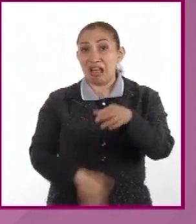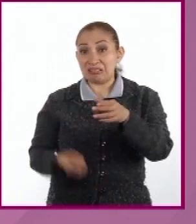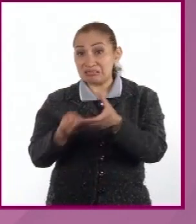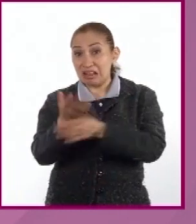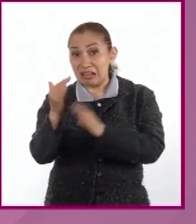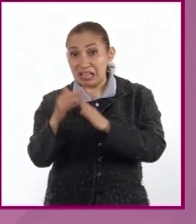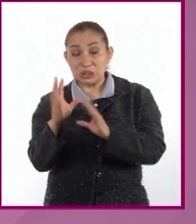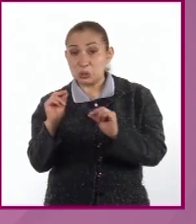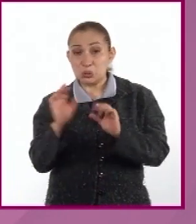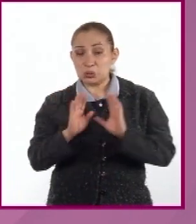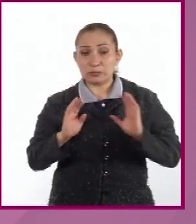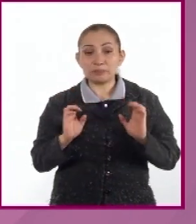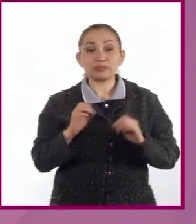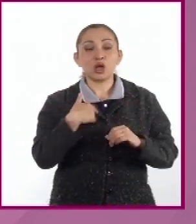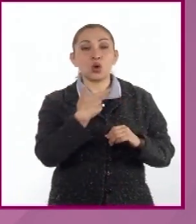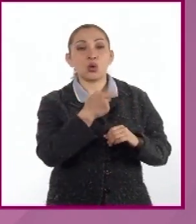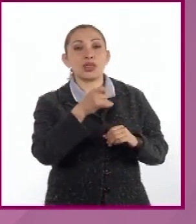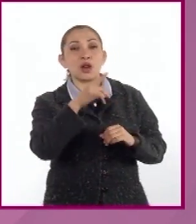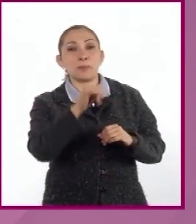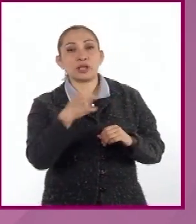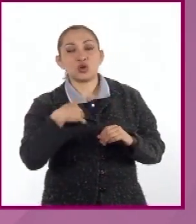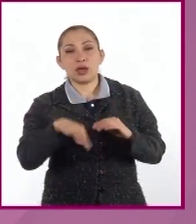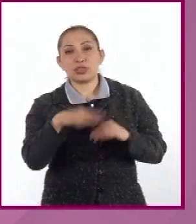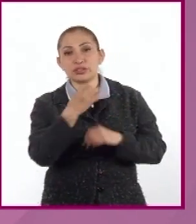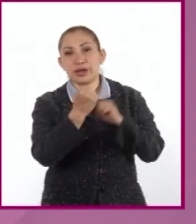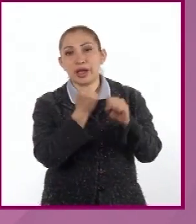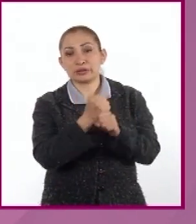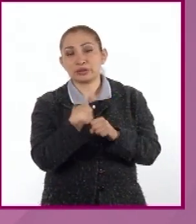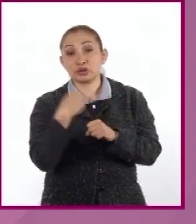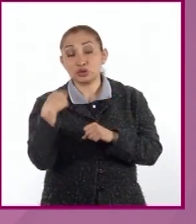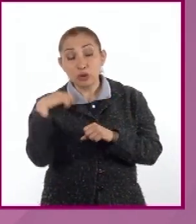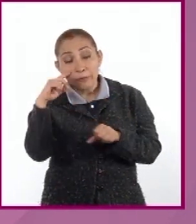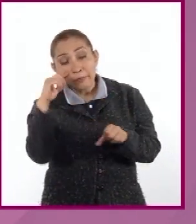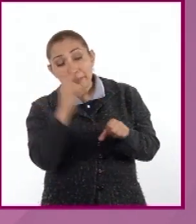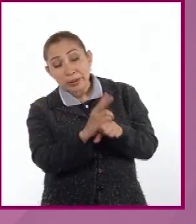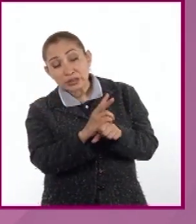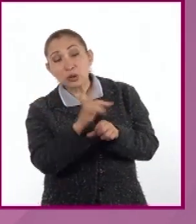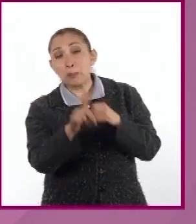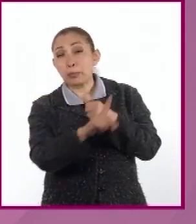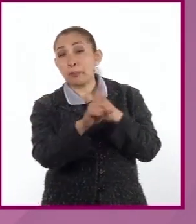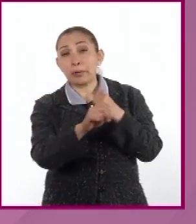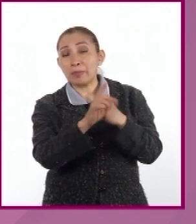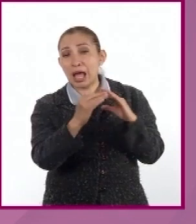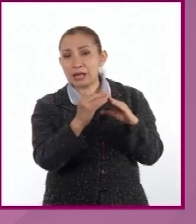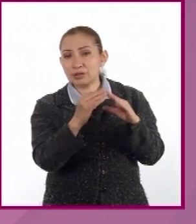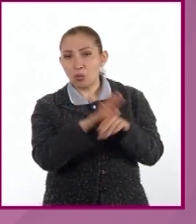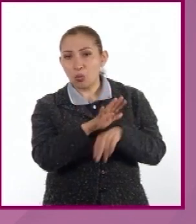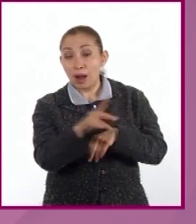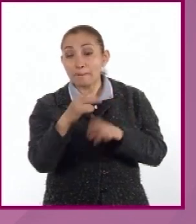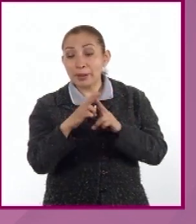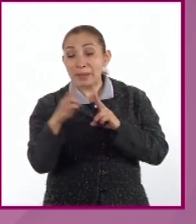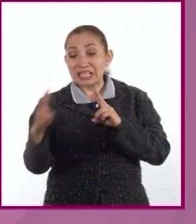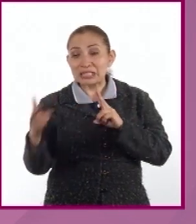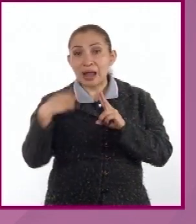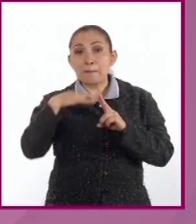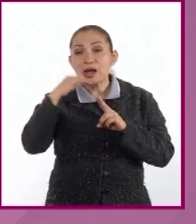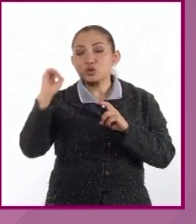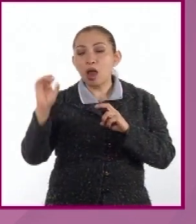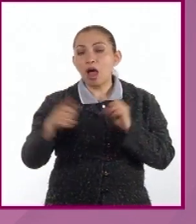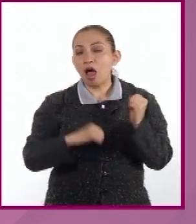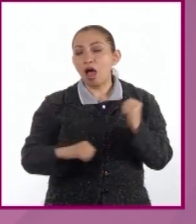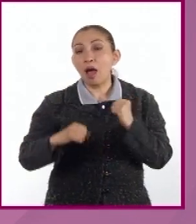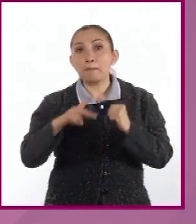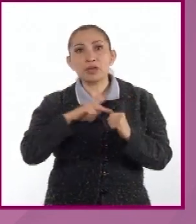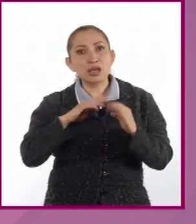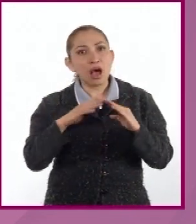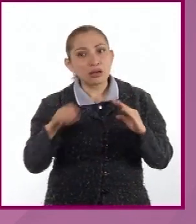casas. Yo soy Guadalupe, tengo 14 años y el desafío que he vivido en mi casa es que mis vecinas dejan la basura fuera de mi